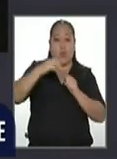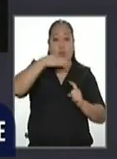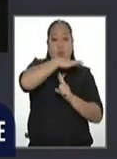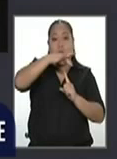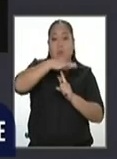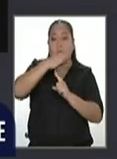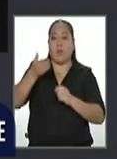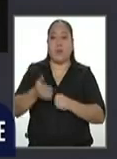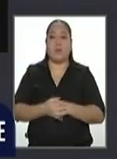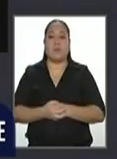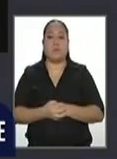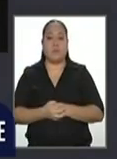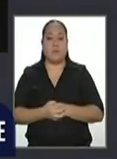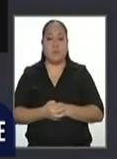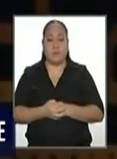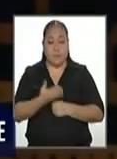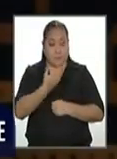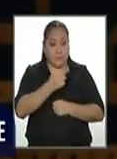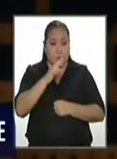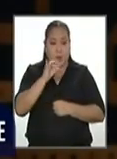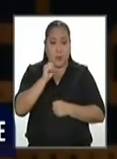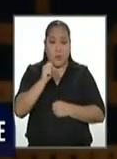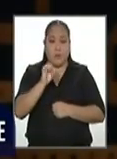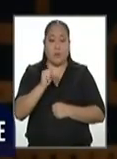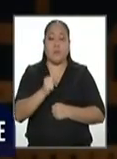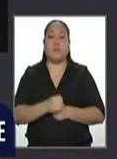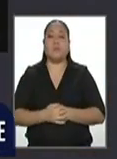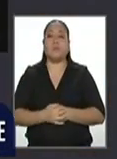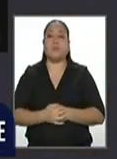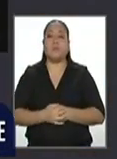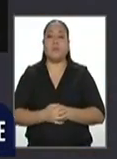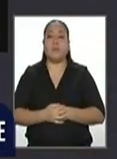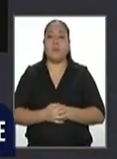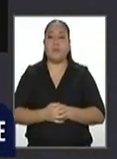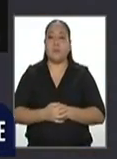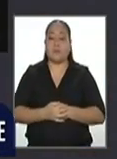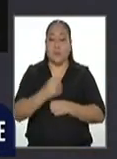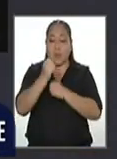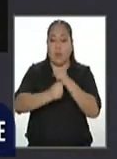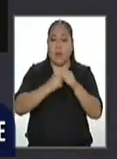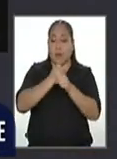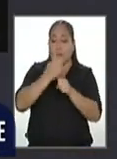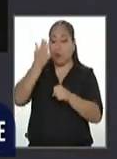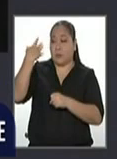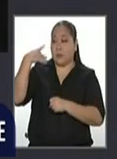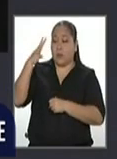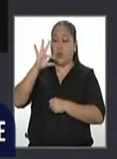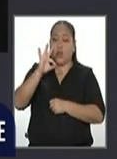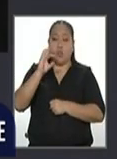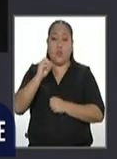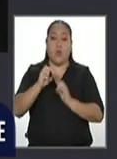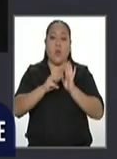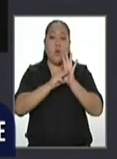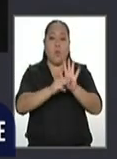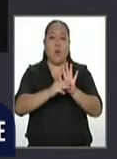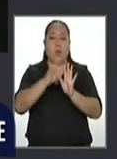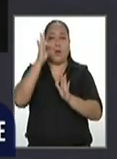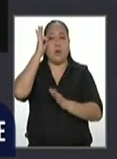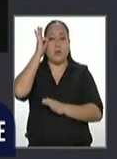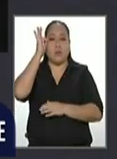ambiente. Señora Rosas. Desde los años 90, el modelo